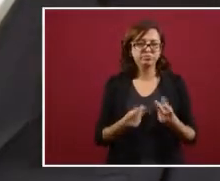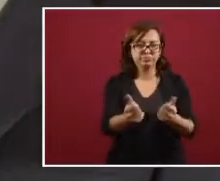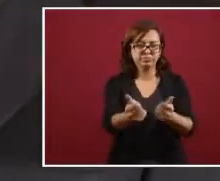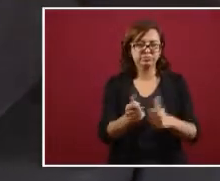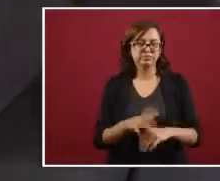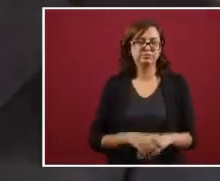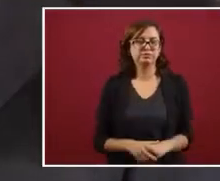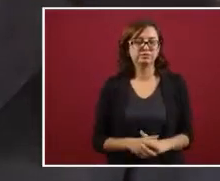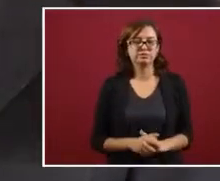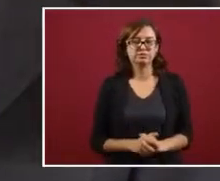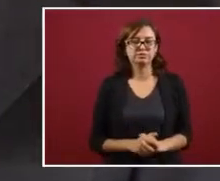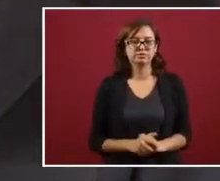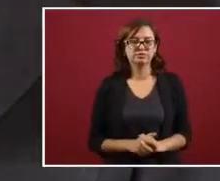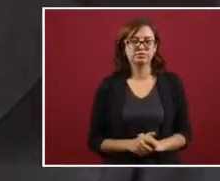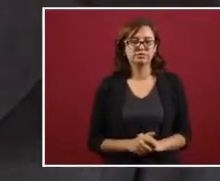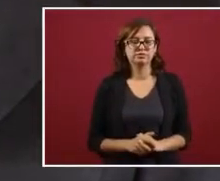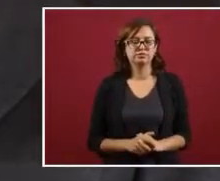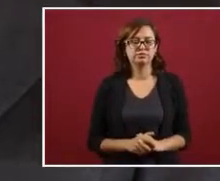más